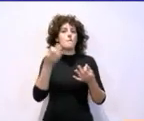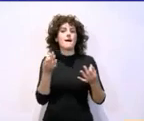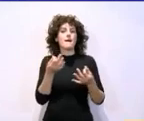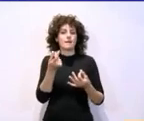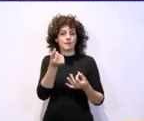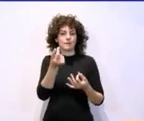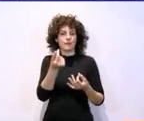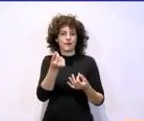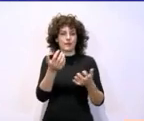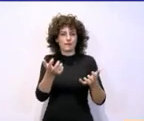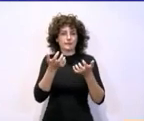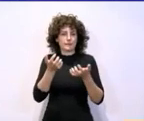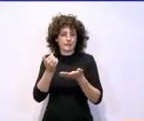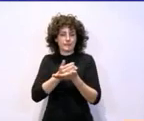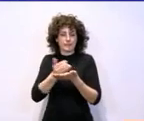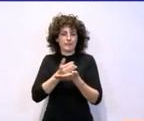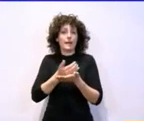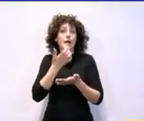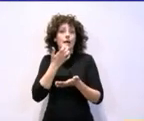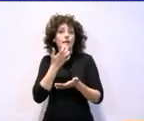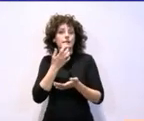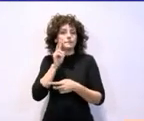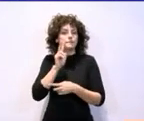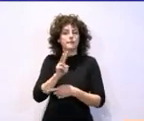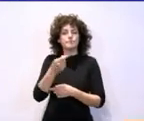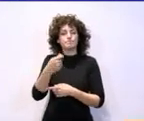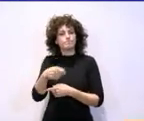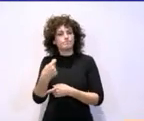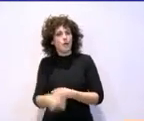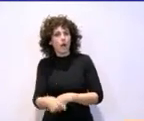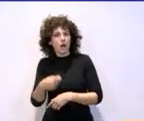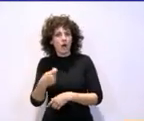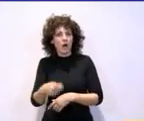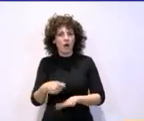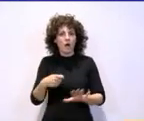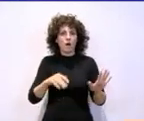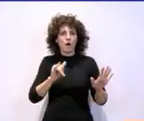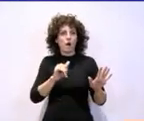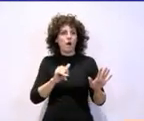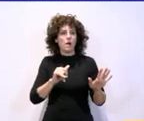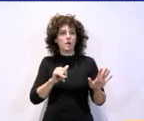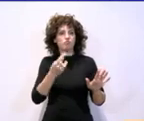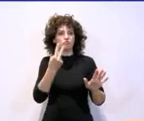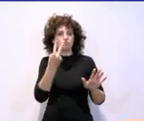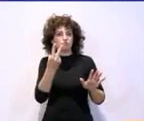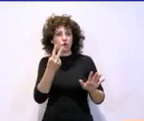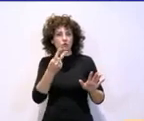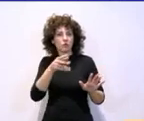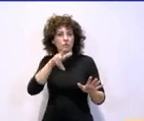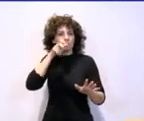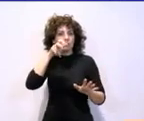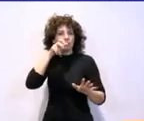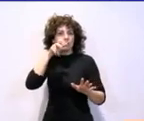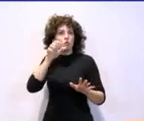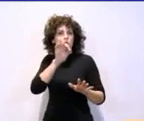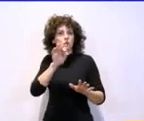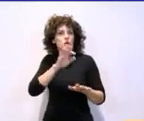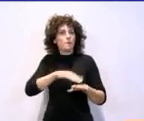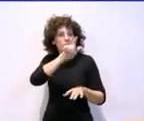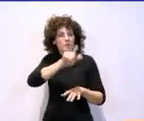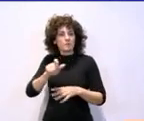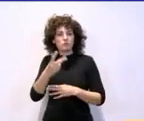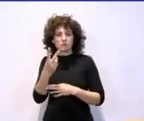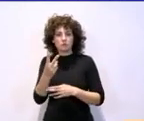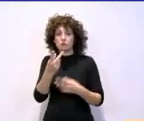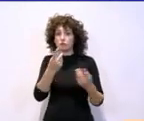si les parece que es muy caro que haya 2 aparatos de oxígeno para 2 personas que lo necesitan en el